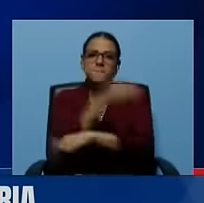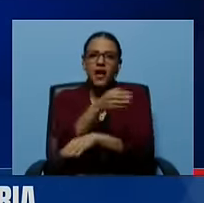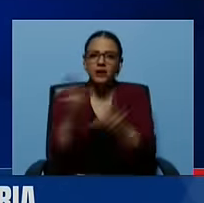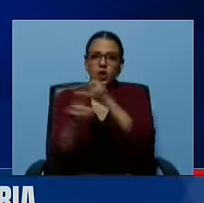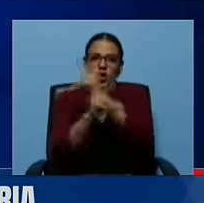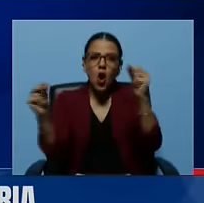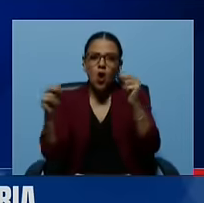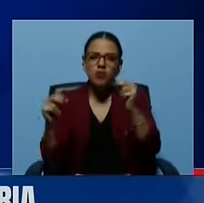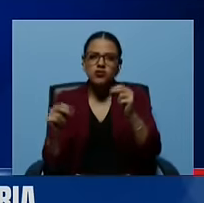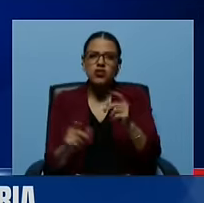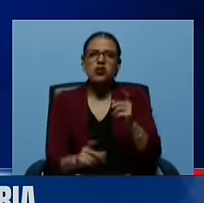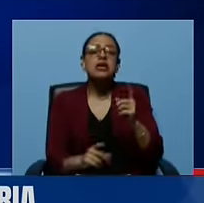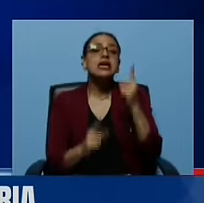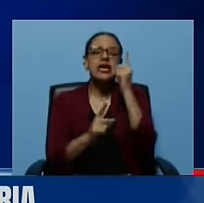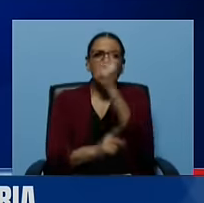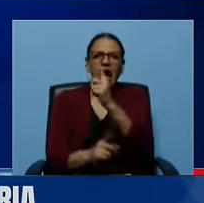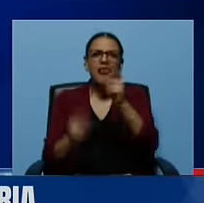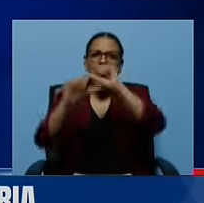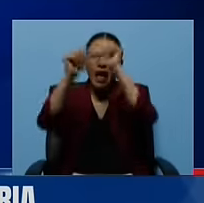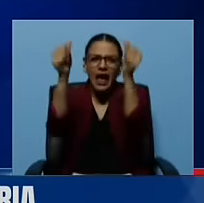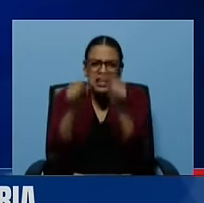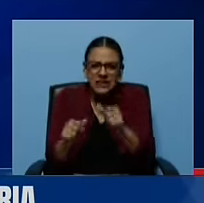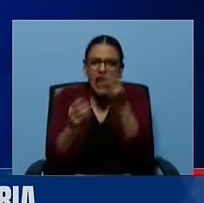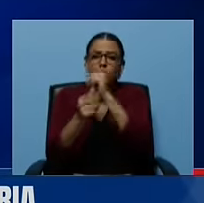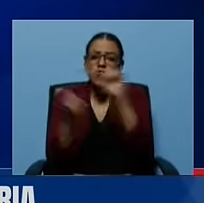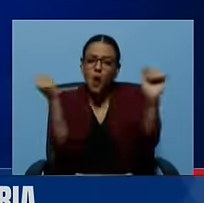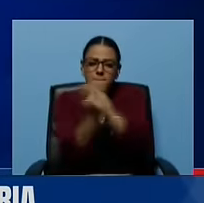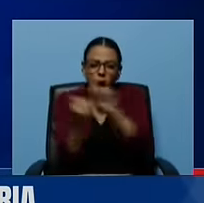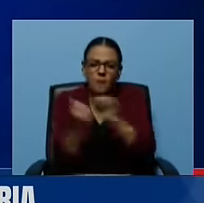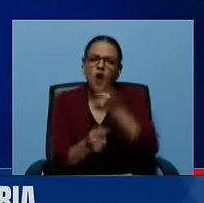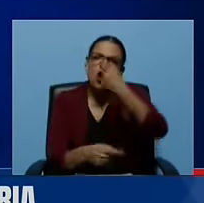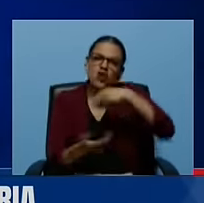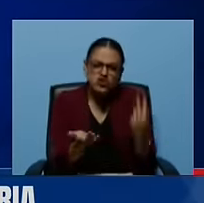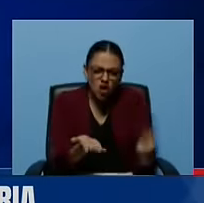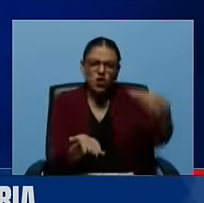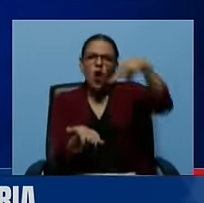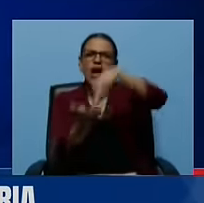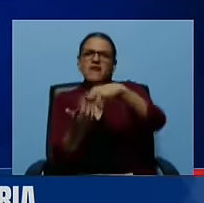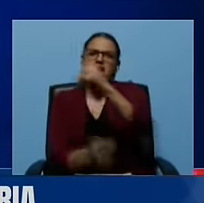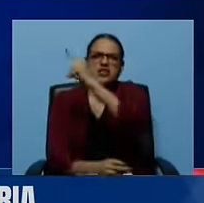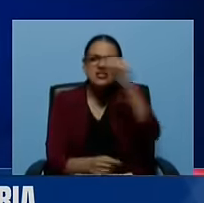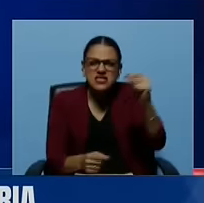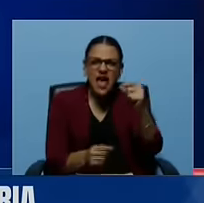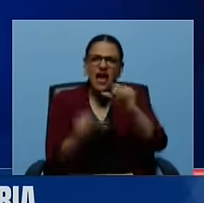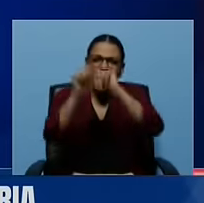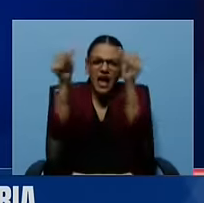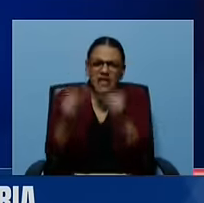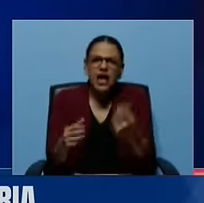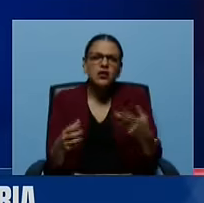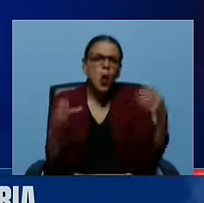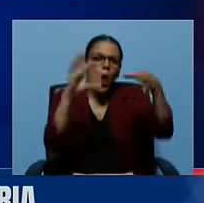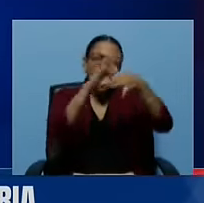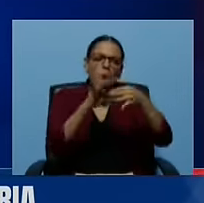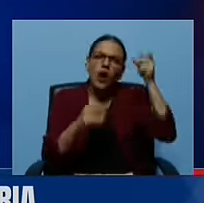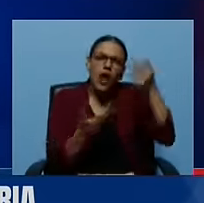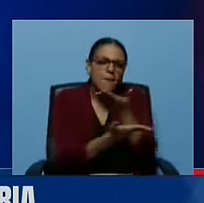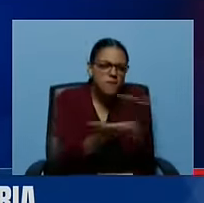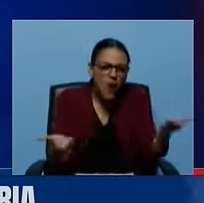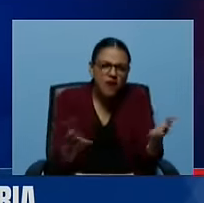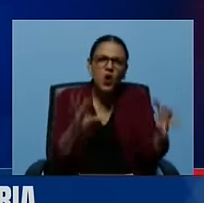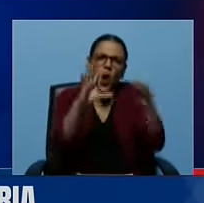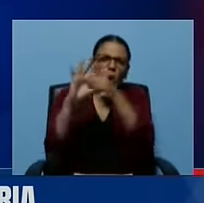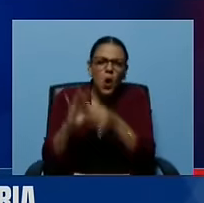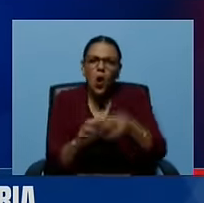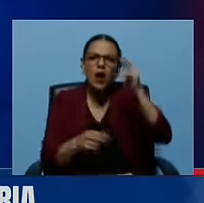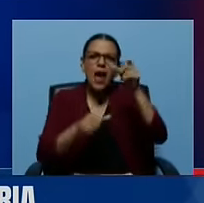y por cada estatua que tumbaron se levantarán 100 de la mano del pueblo, de la mano de los